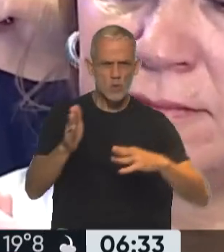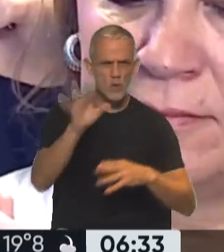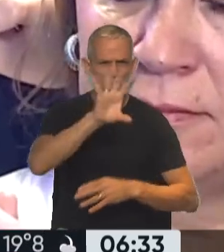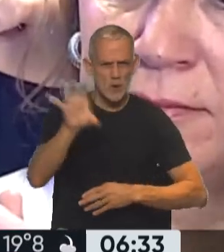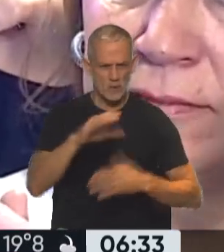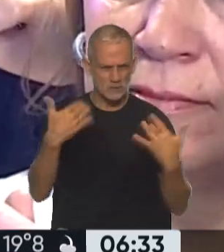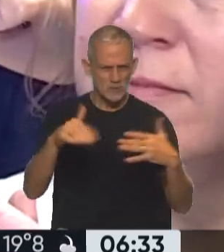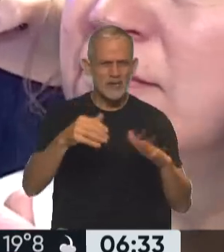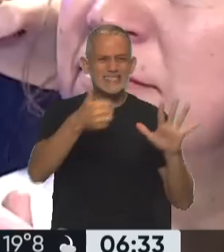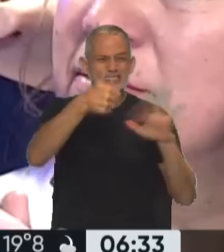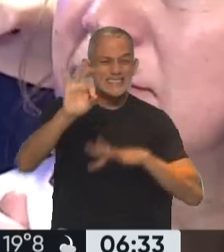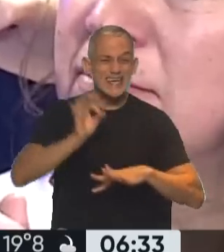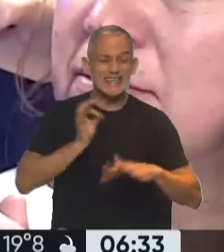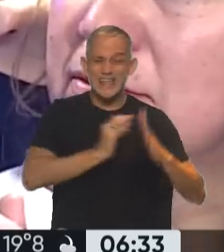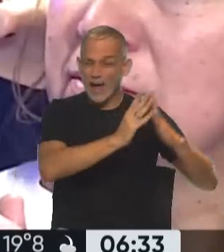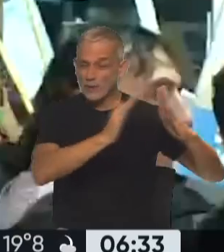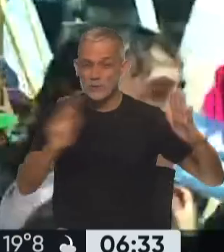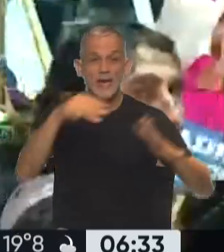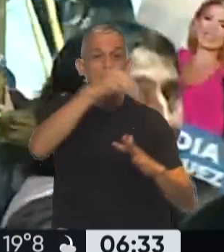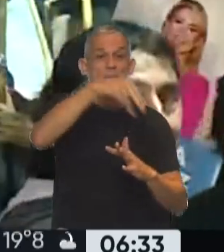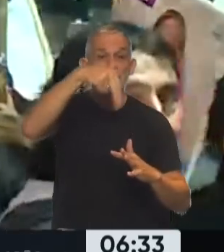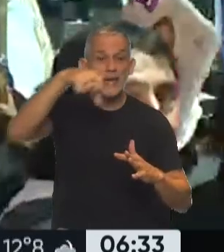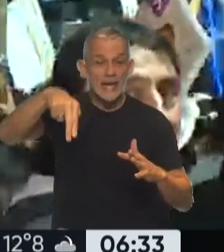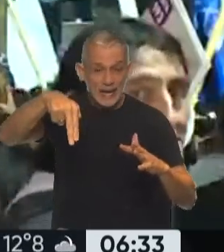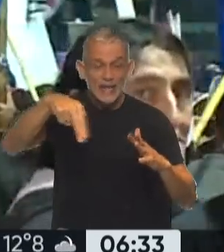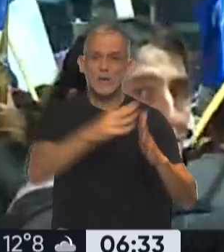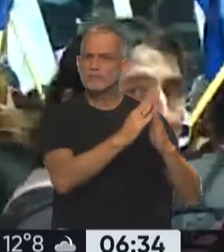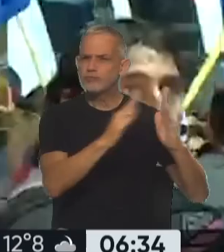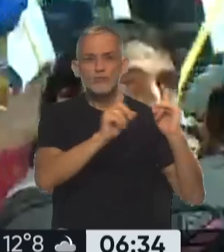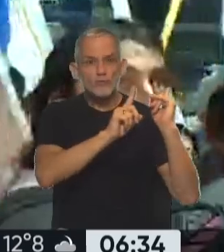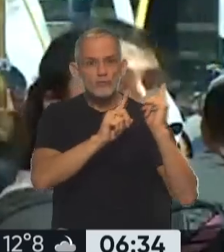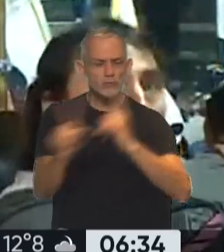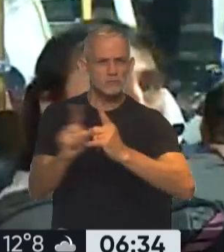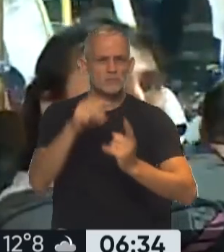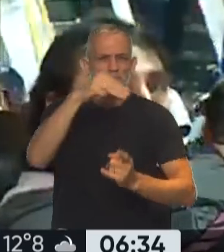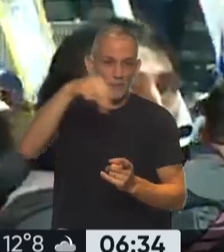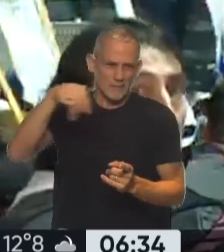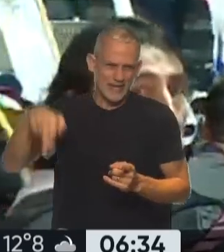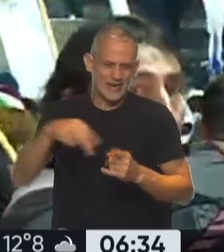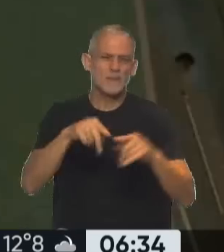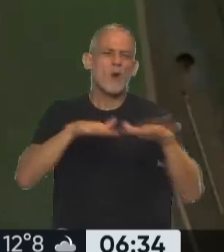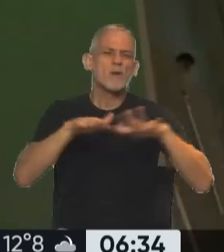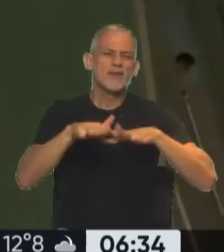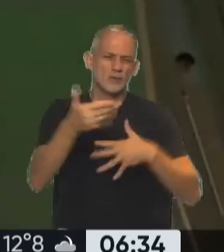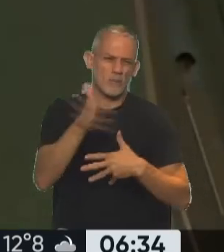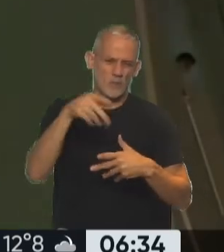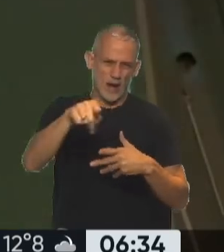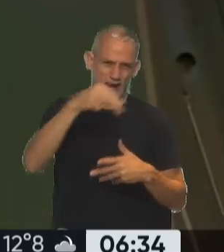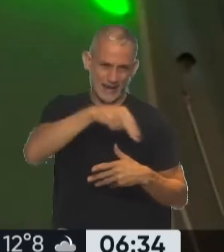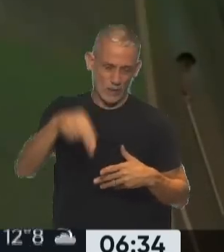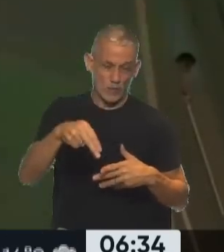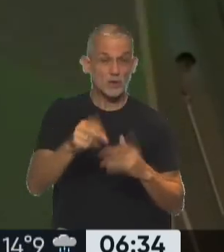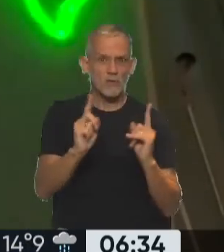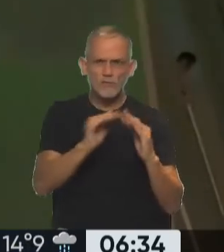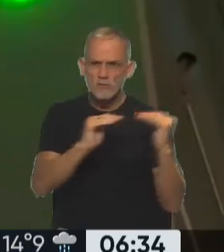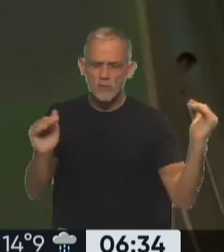de más de 6 décadas donde el Movimiento Popular Neuquino, el MPM, gobernaba la provincia y finalmente